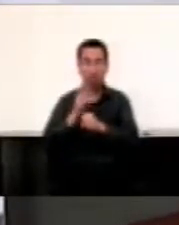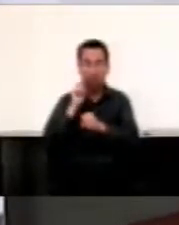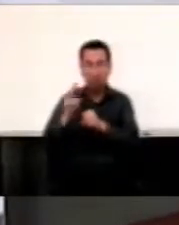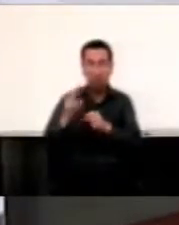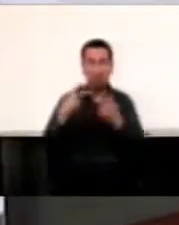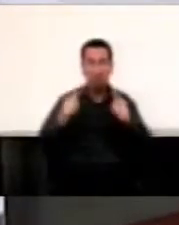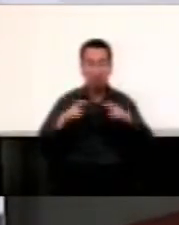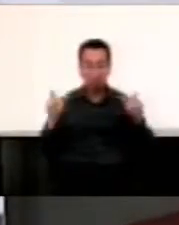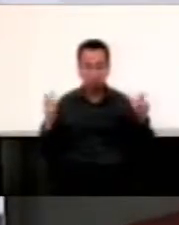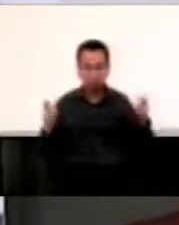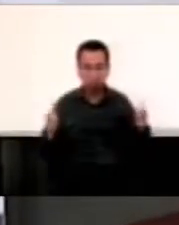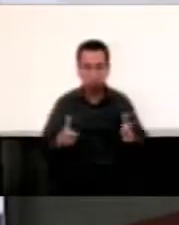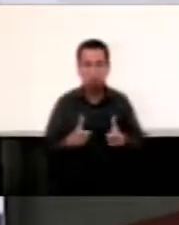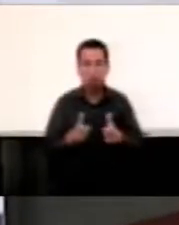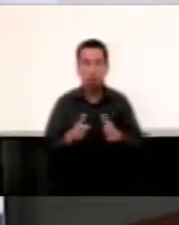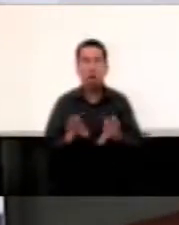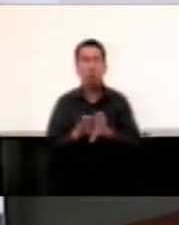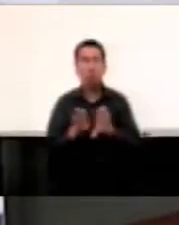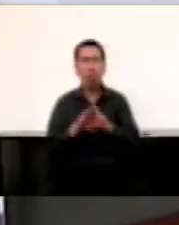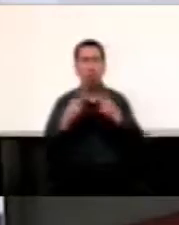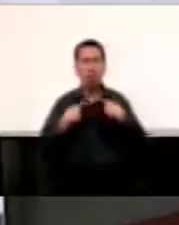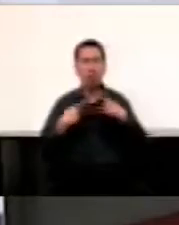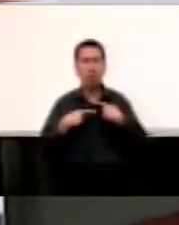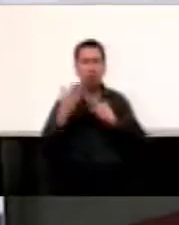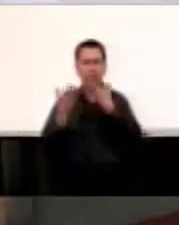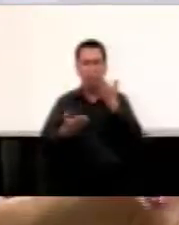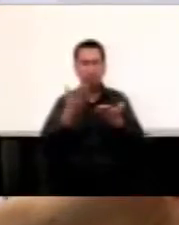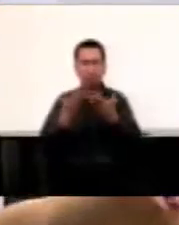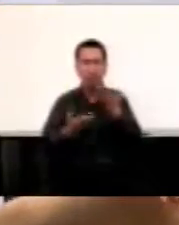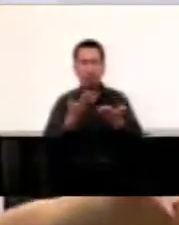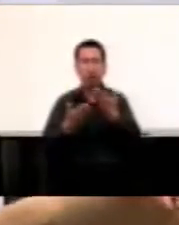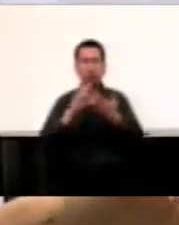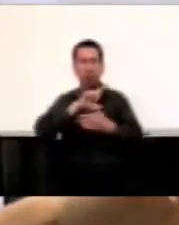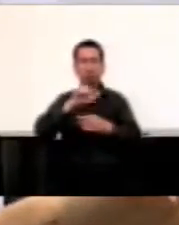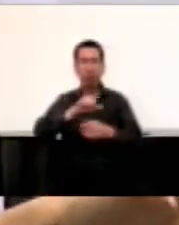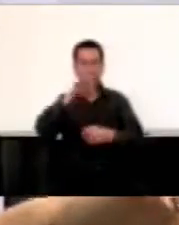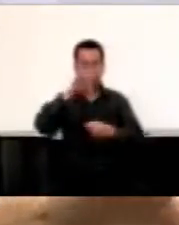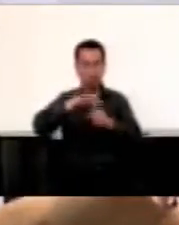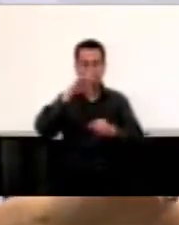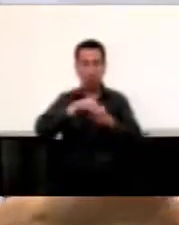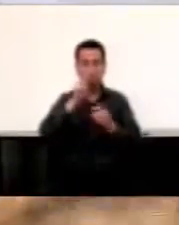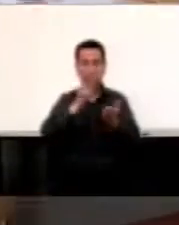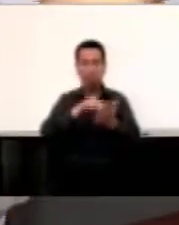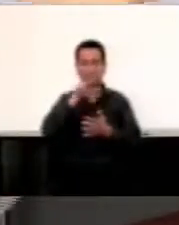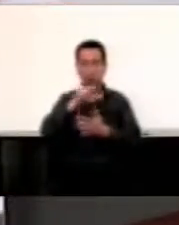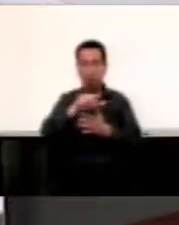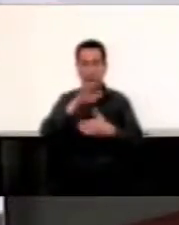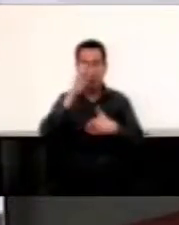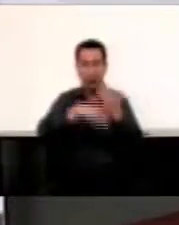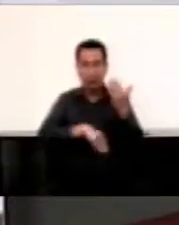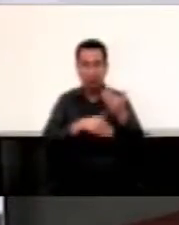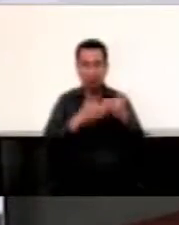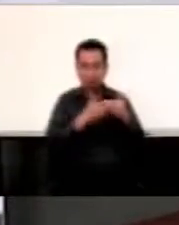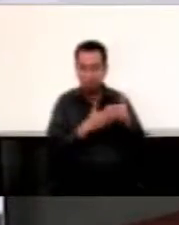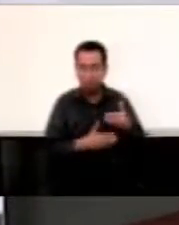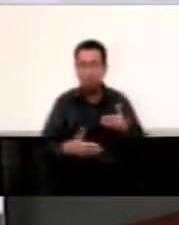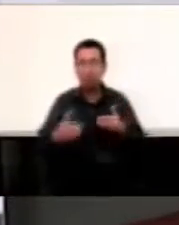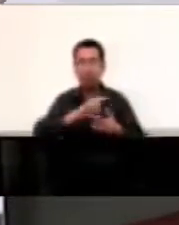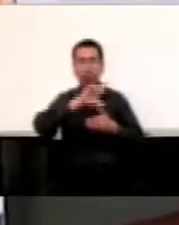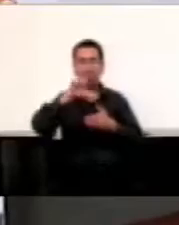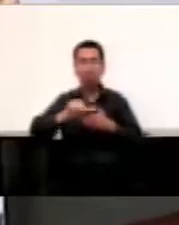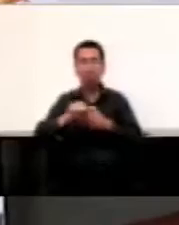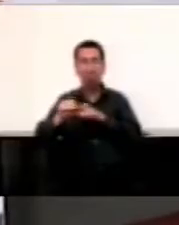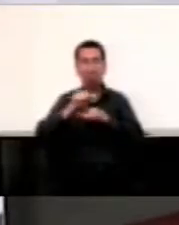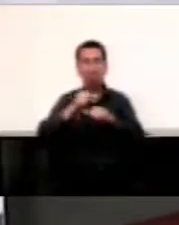es el número de solicitudes. Después de las elecciones de 2018, se abre un periodo